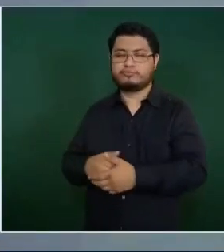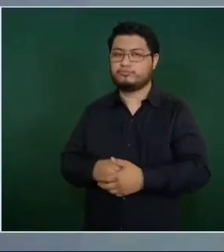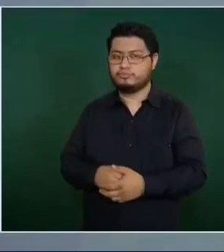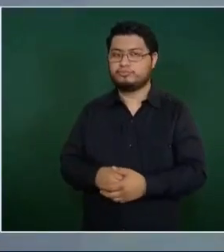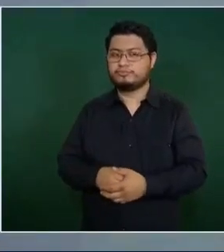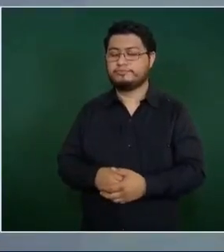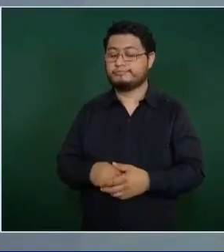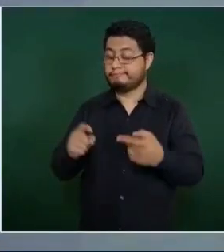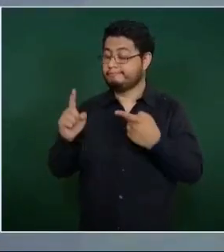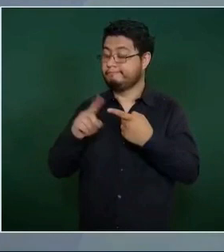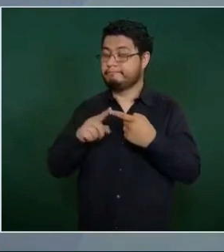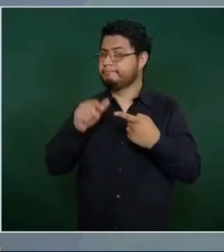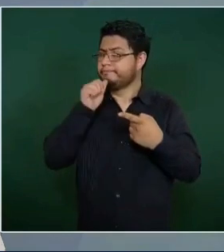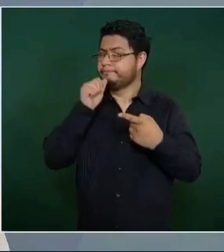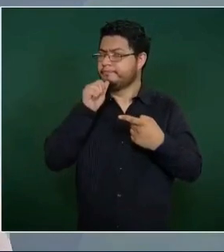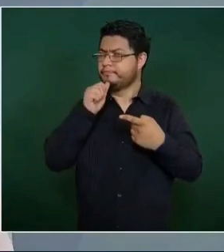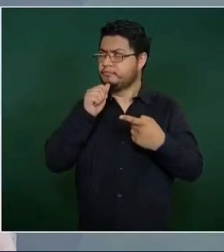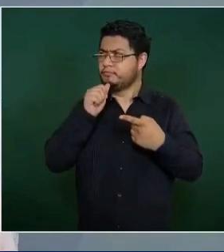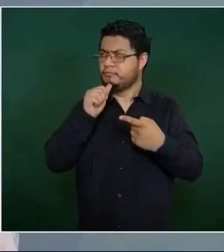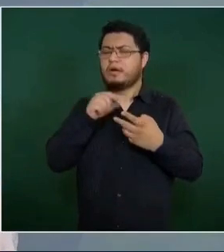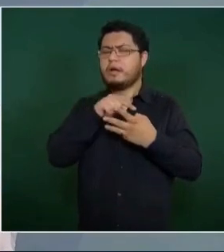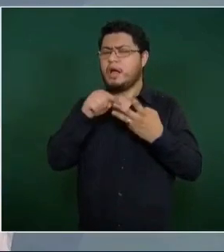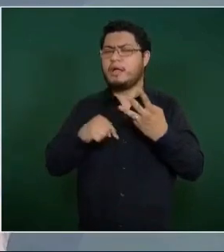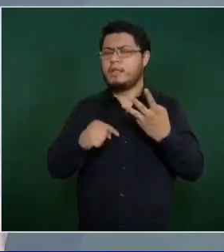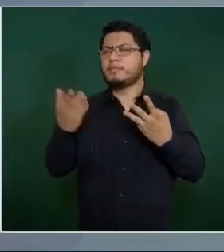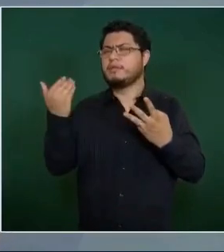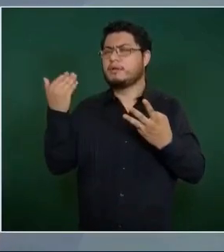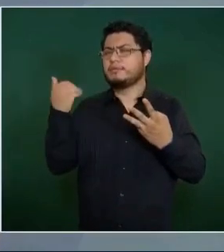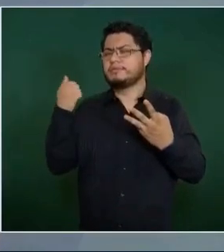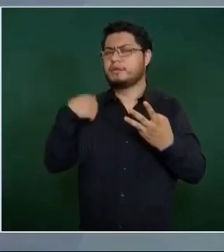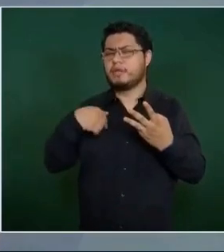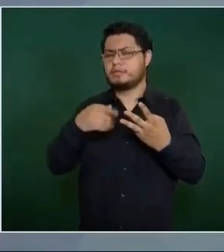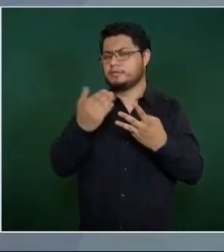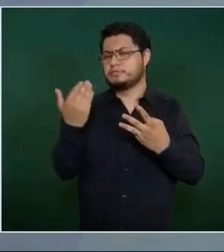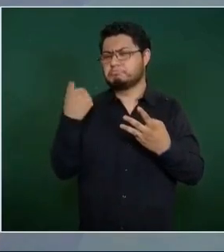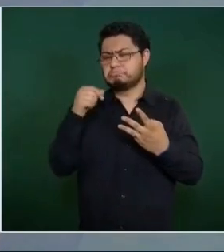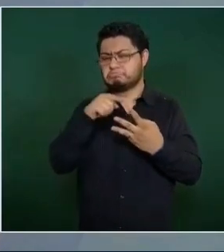pero sí, no eran 3. Molinar,